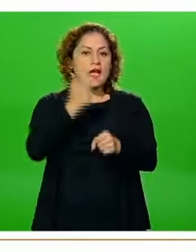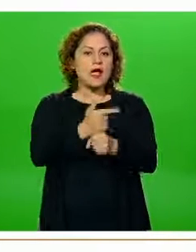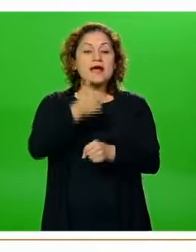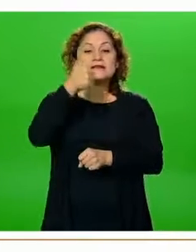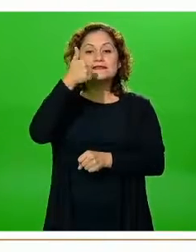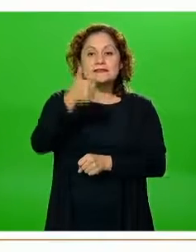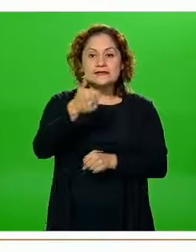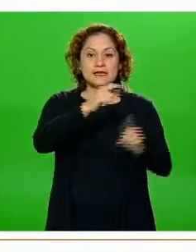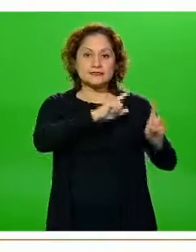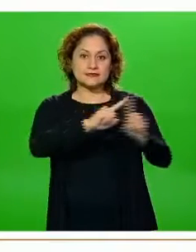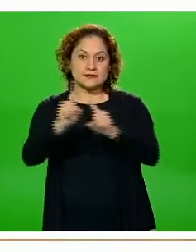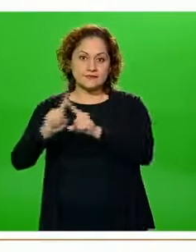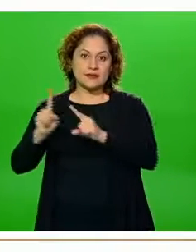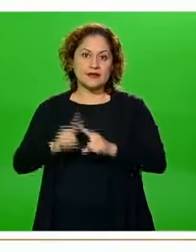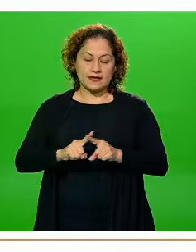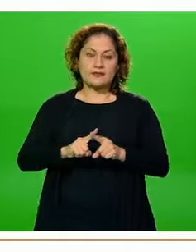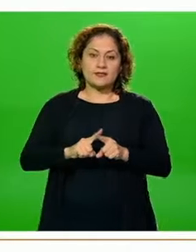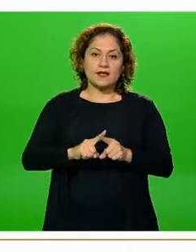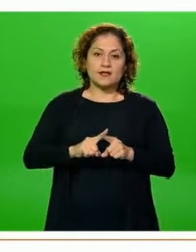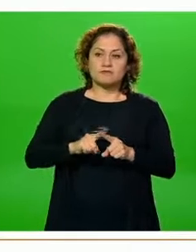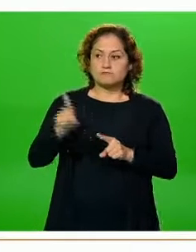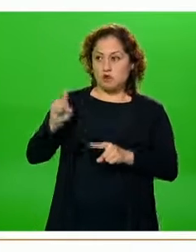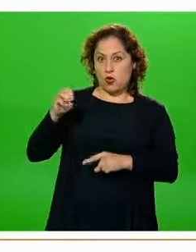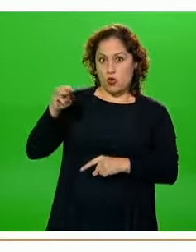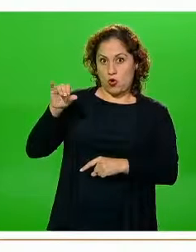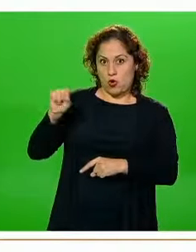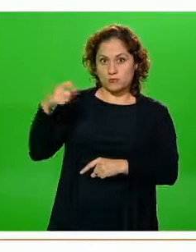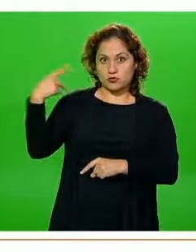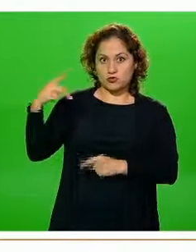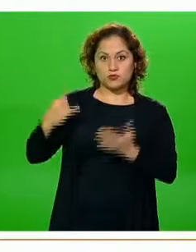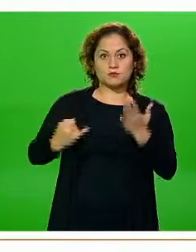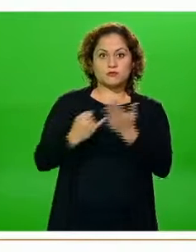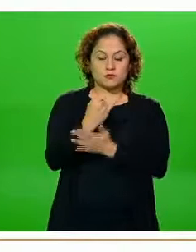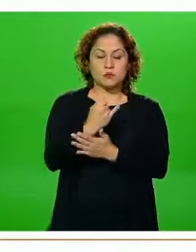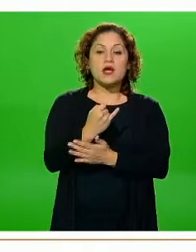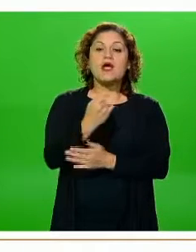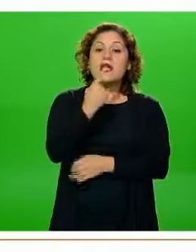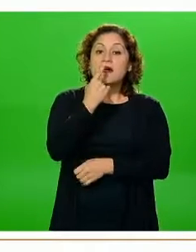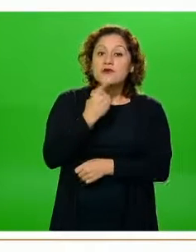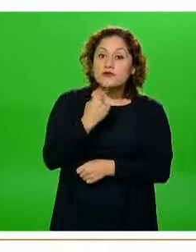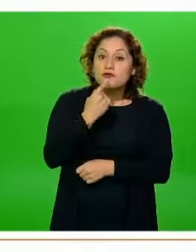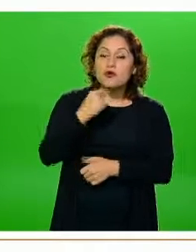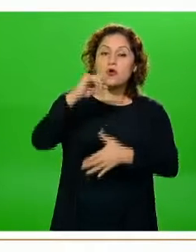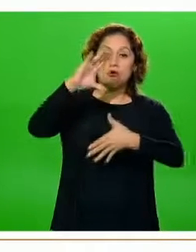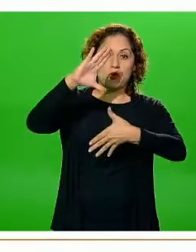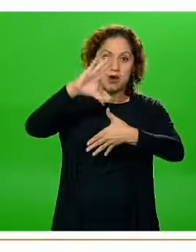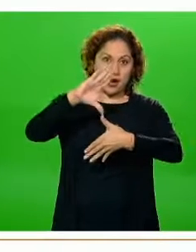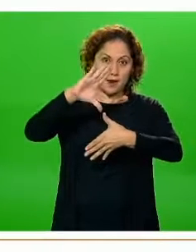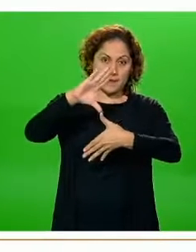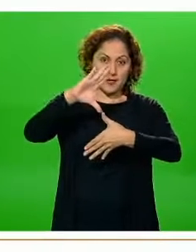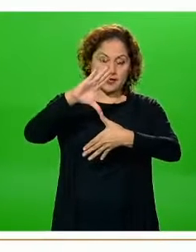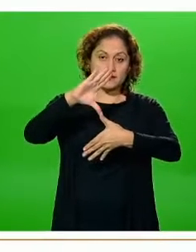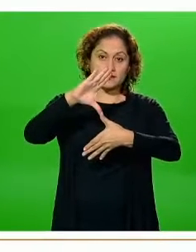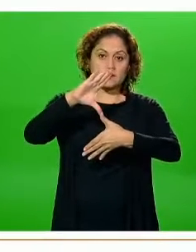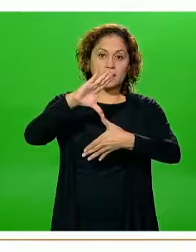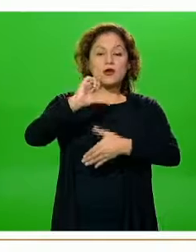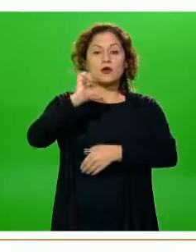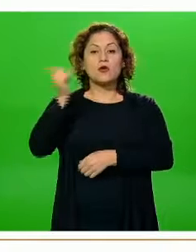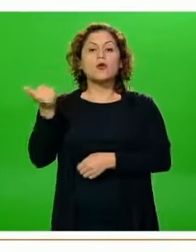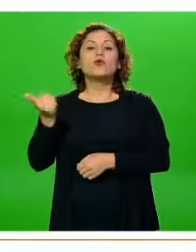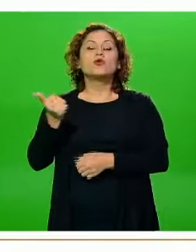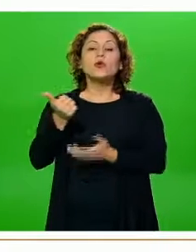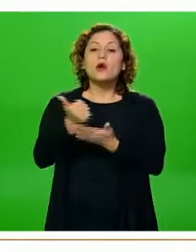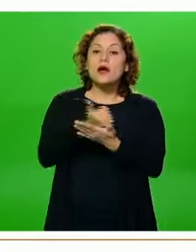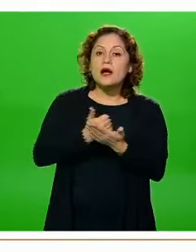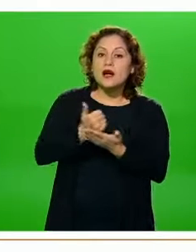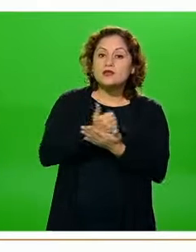coloquialmente como las regiones de la OMS. Tenemos en color rojo, ustedes pueden ver América; en color azul